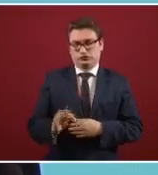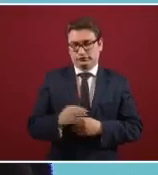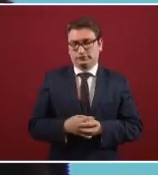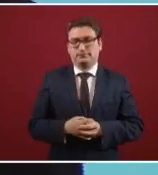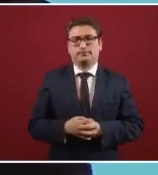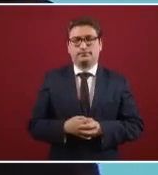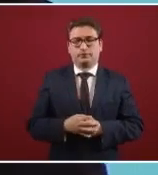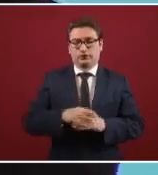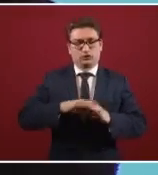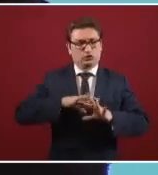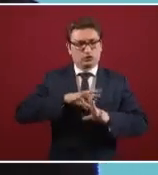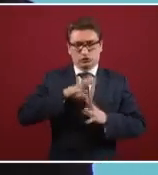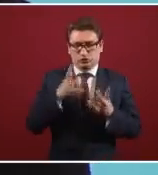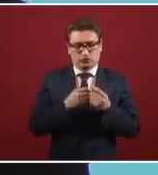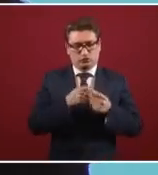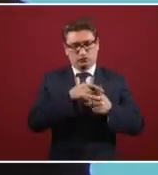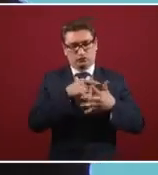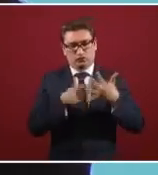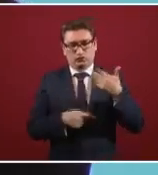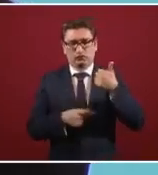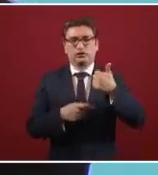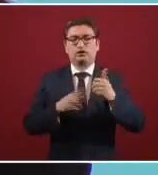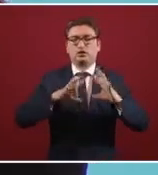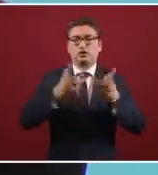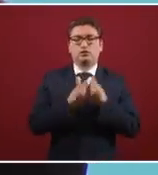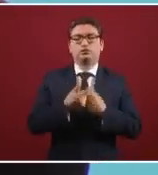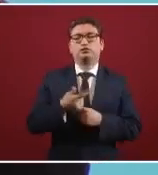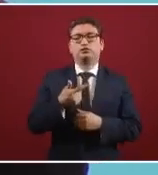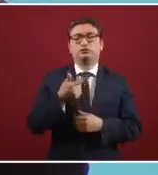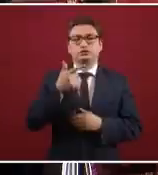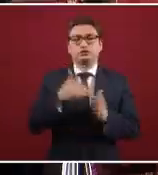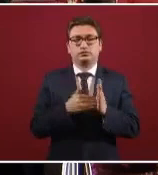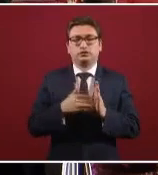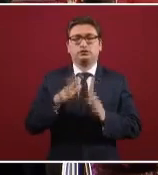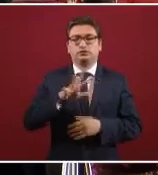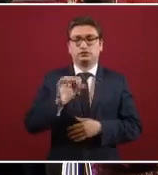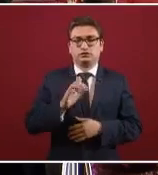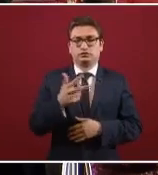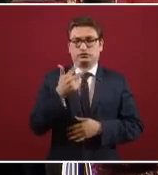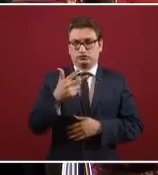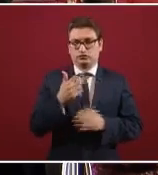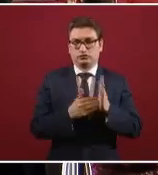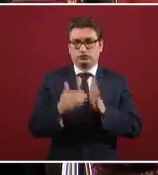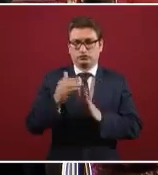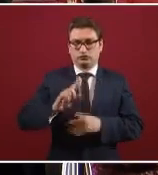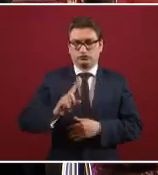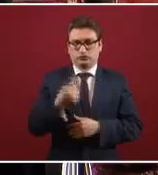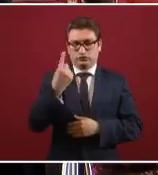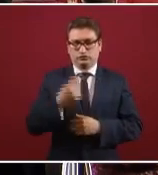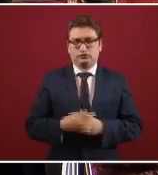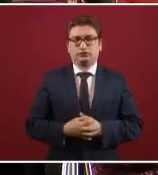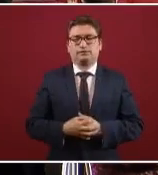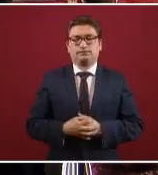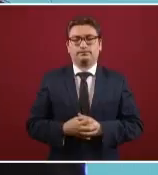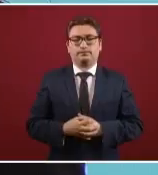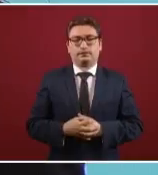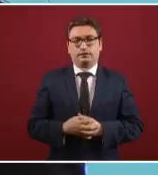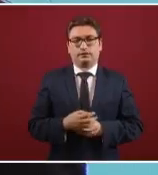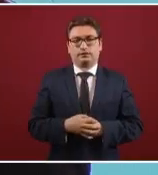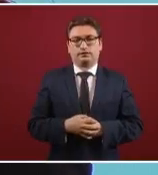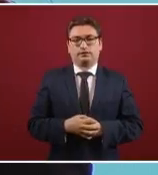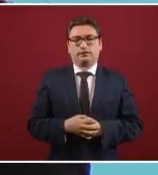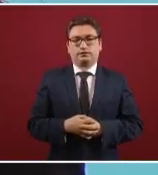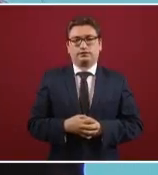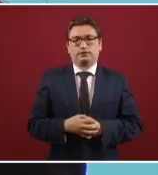de todos los paquetes de 7.508 millones de dólares cabe señalar que aquí no